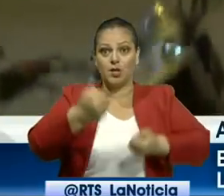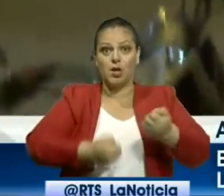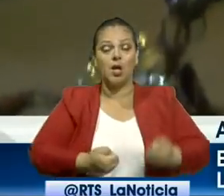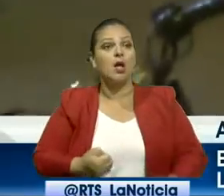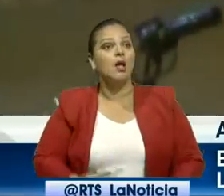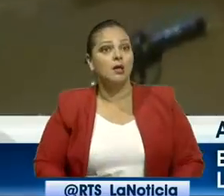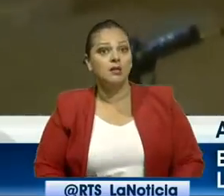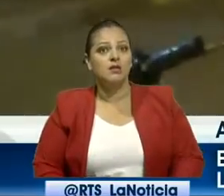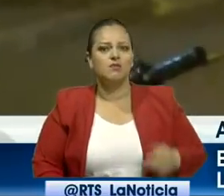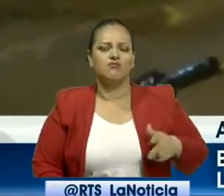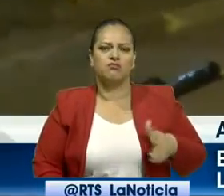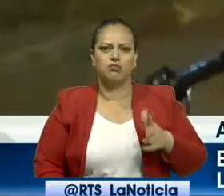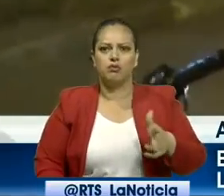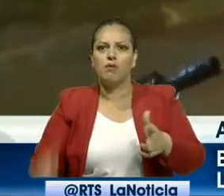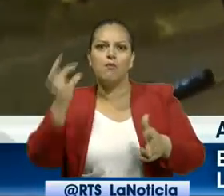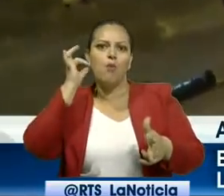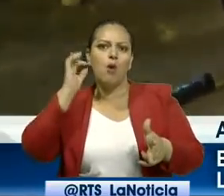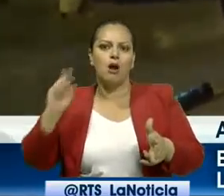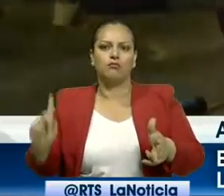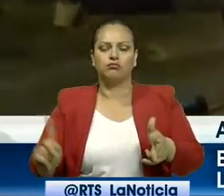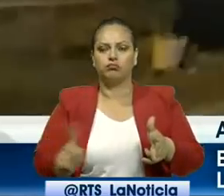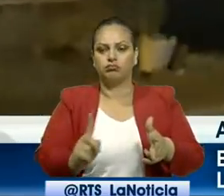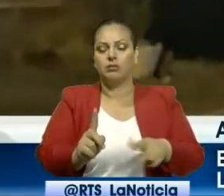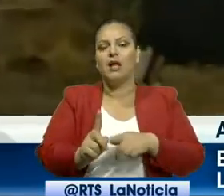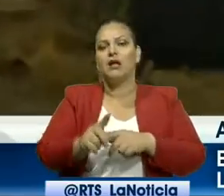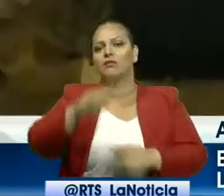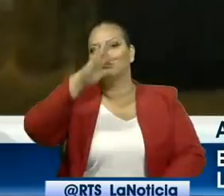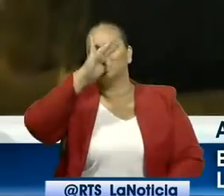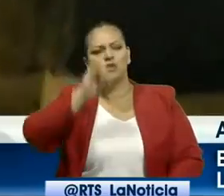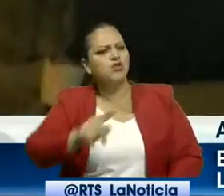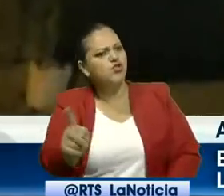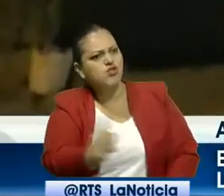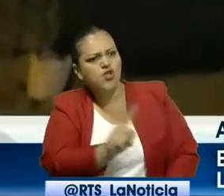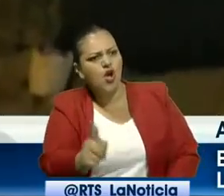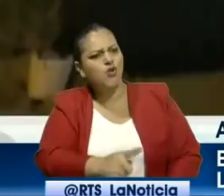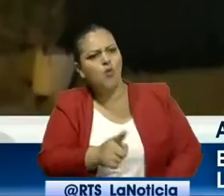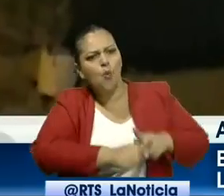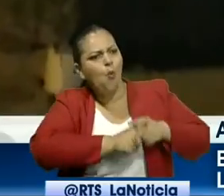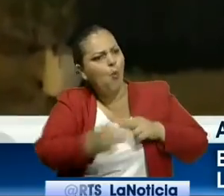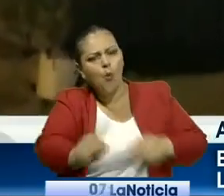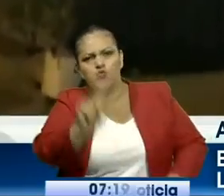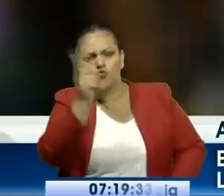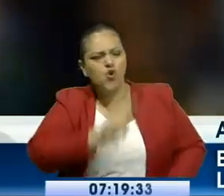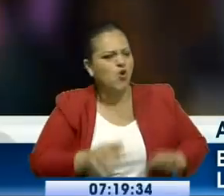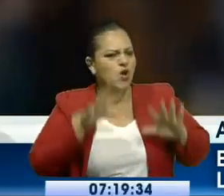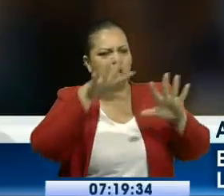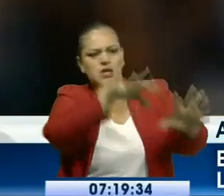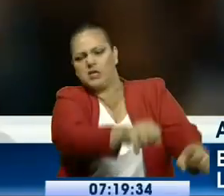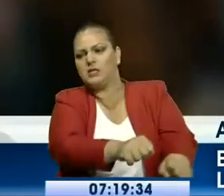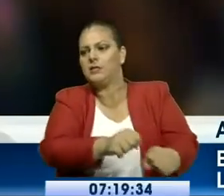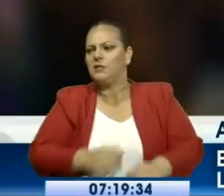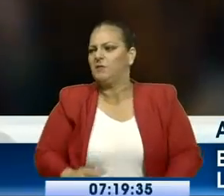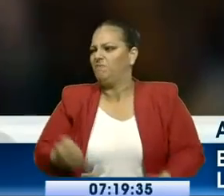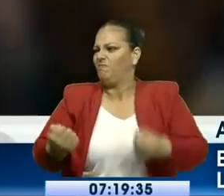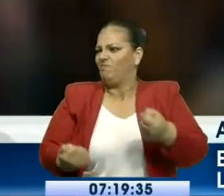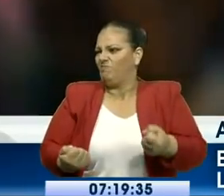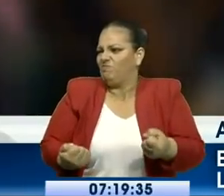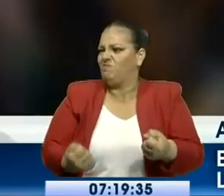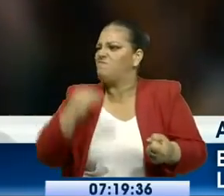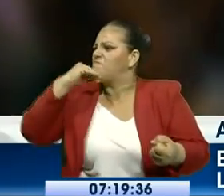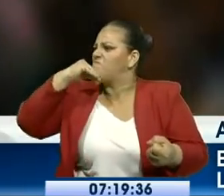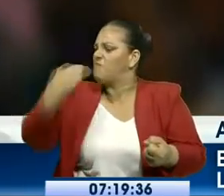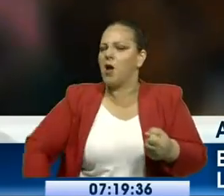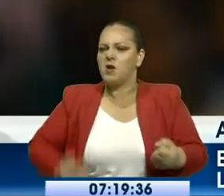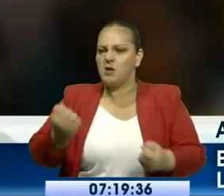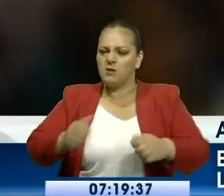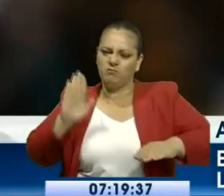fue retenido durante un allanamiento policial efectuado la noche de este lunes. Se fueron levantadas varias evidencias, entre esas el